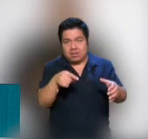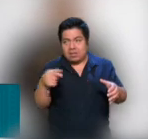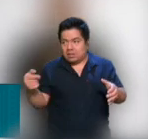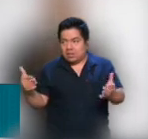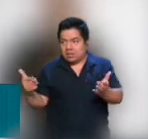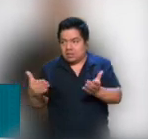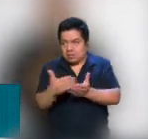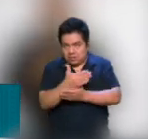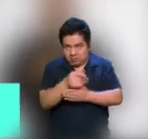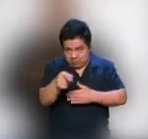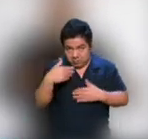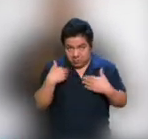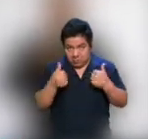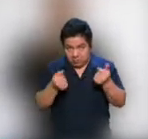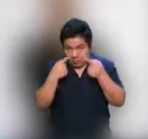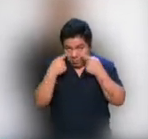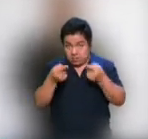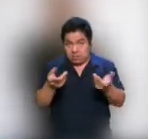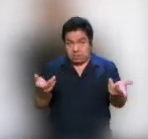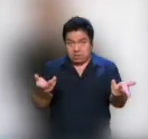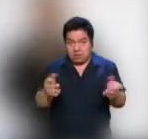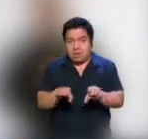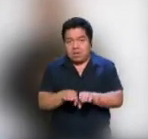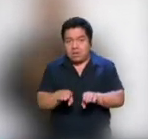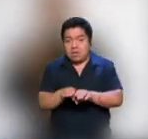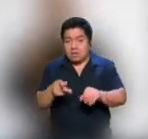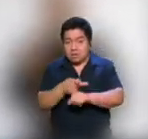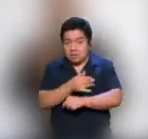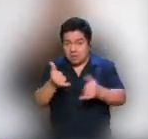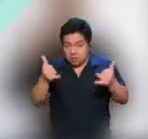¿Sí se dan cuenta de la magnitud?